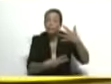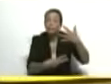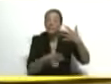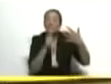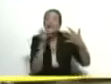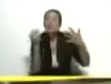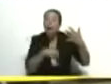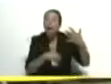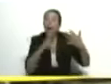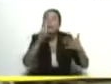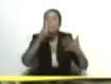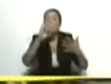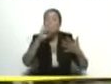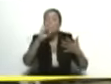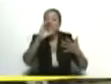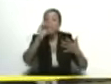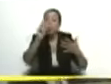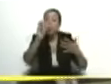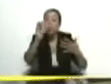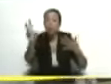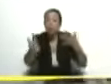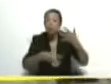¿quién más? Victoria Mata,